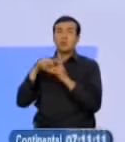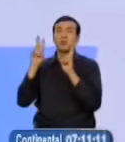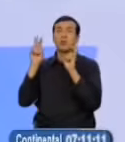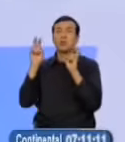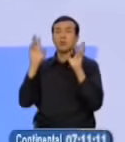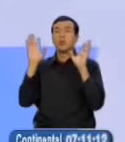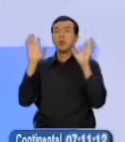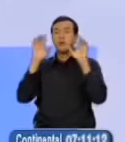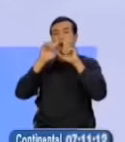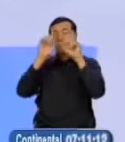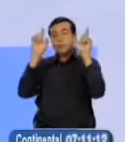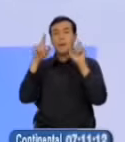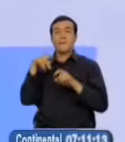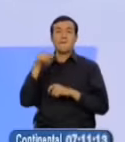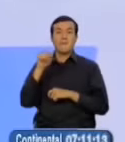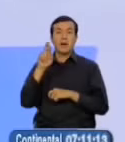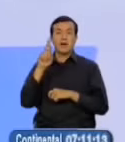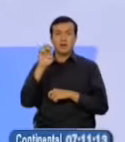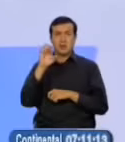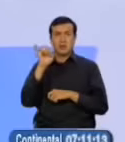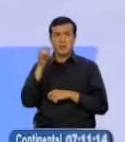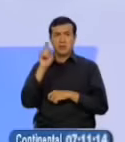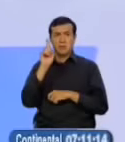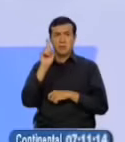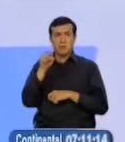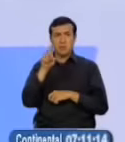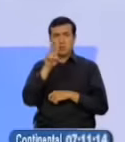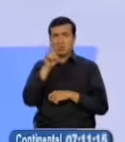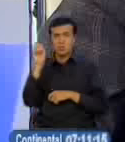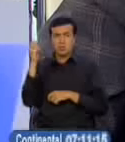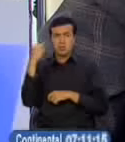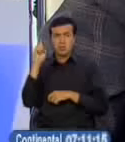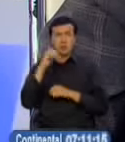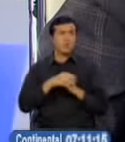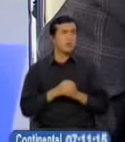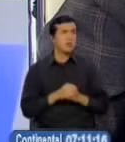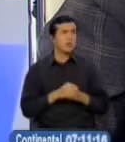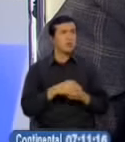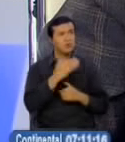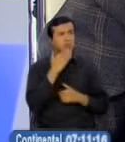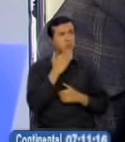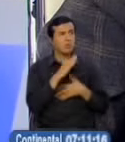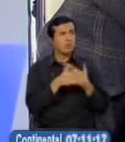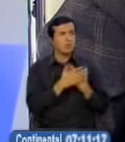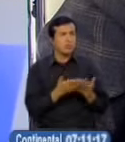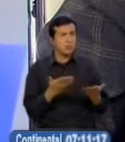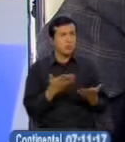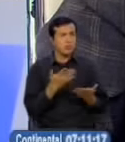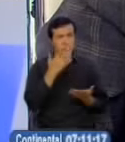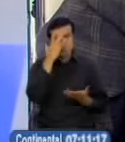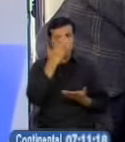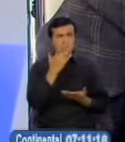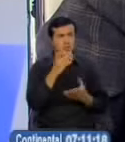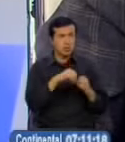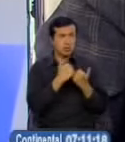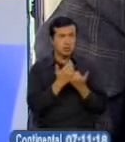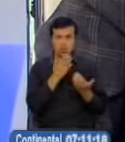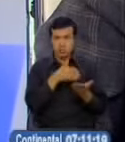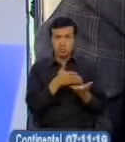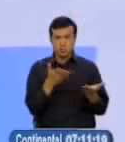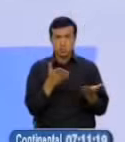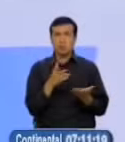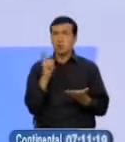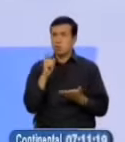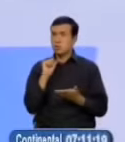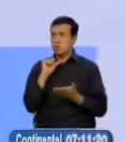del señor Carlos Pareja Iannuselli, 1.200 millones. ¿Por qué entonces se está pasando todo esto? ¿Por qué entonces no ir a la Asamblea? Claro, hay que ir a